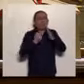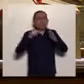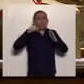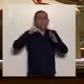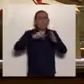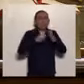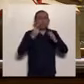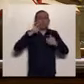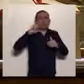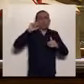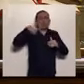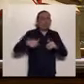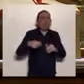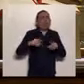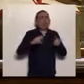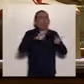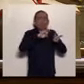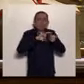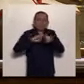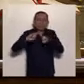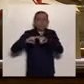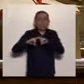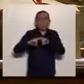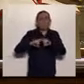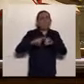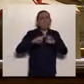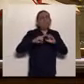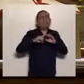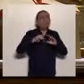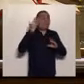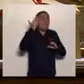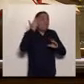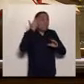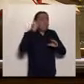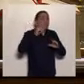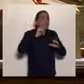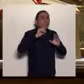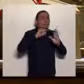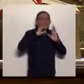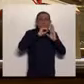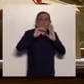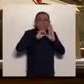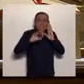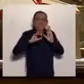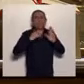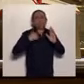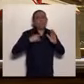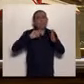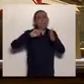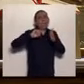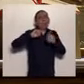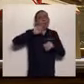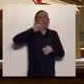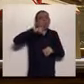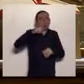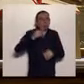www.pastoralvocacionalbuenosaires.com, y si no, a través de las demás redes sociales, Instagram, Facebook, YouTube, con la identificación